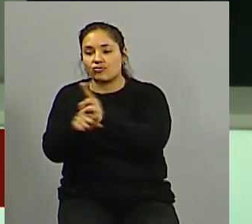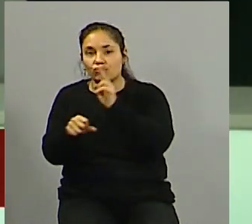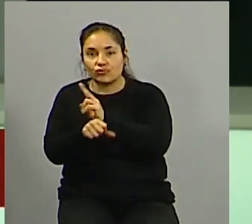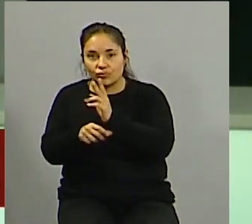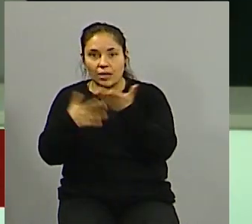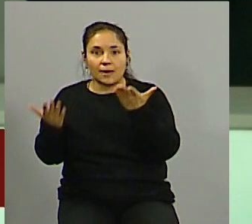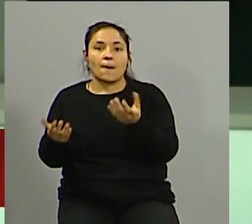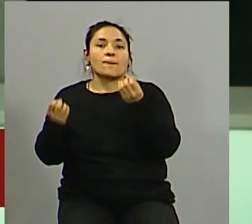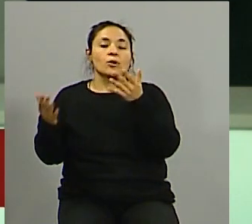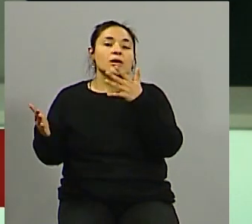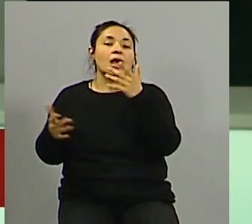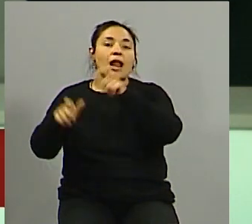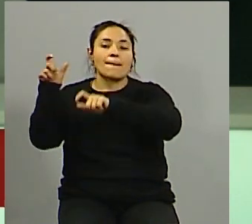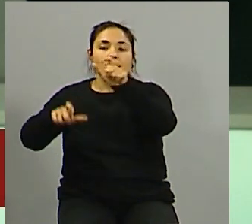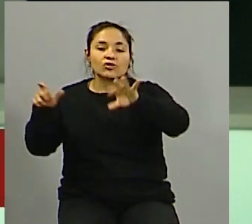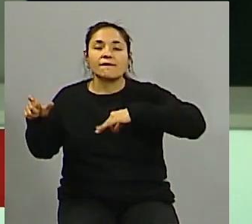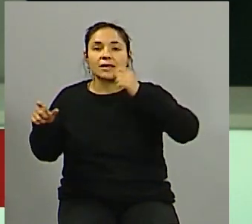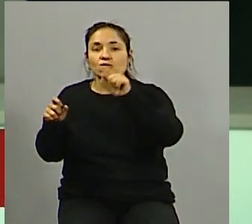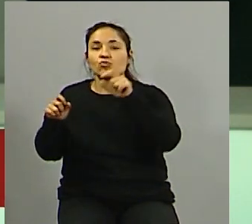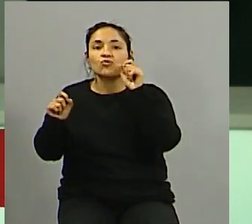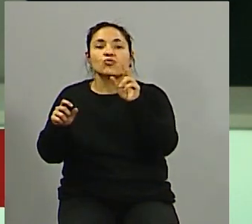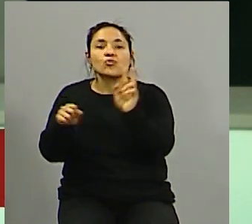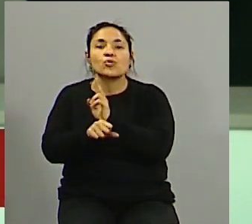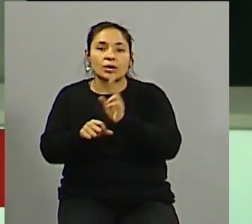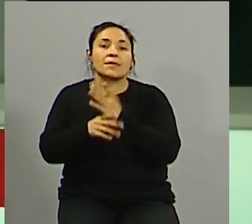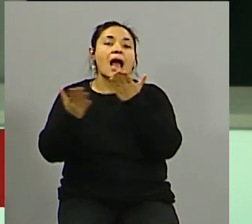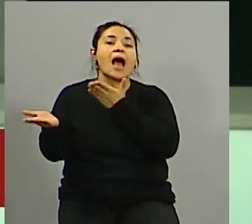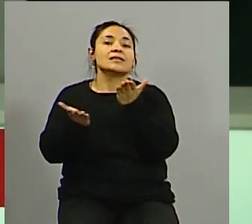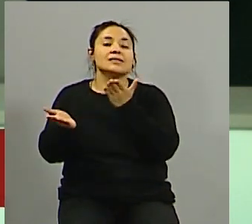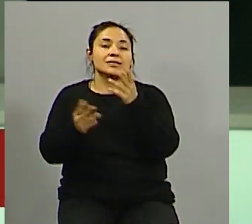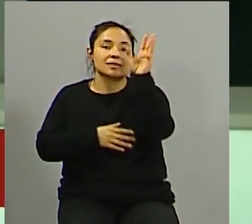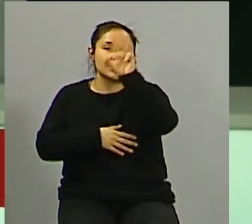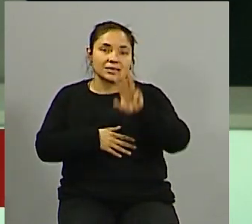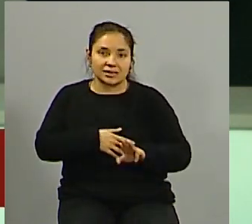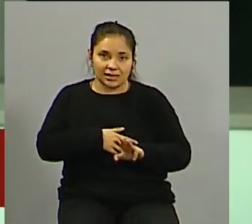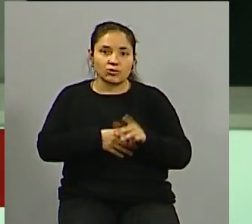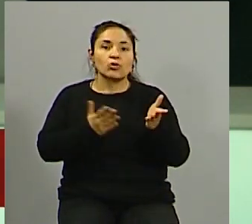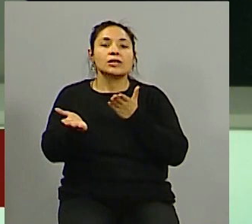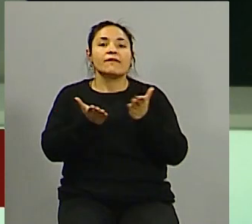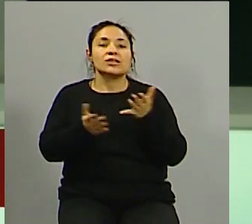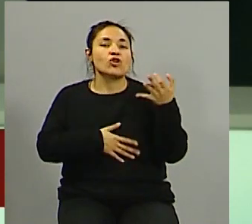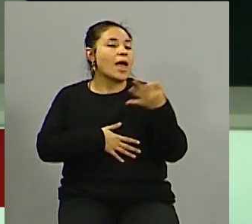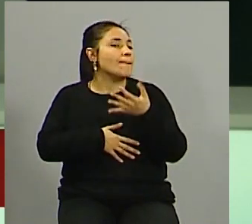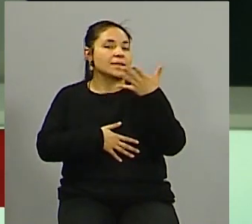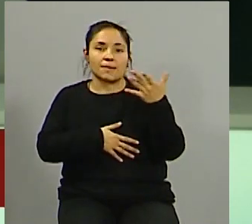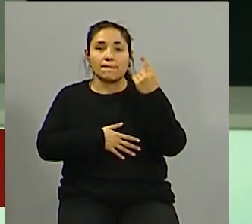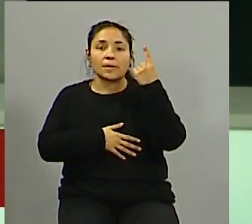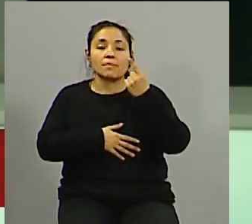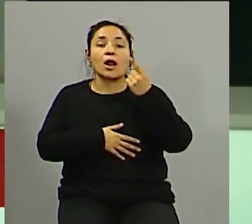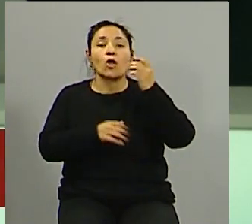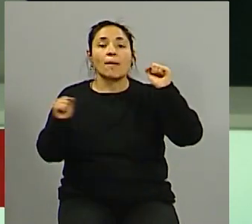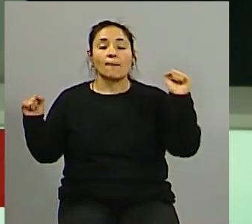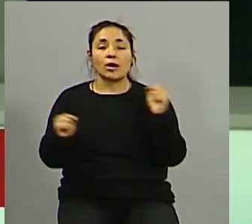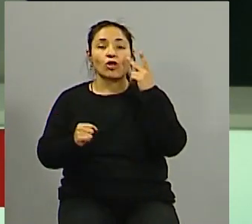atendemos contingencia de la vida de las personas y por eso también la ANSES fue declarado servicio esencial el 1 de mayo del año